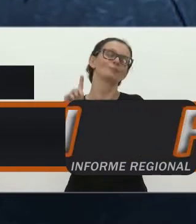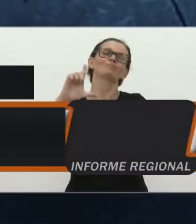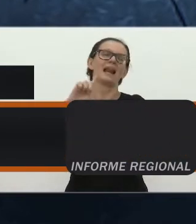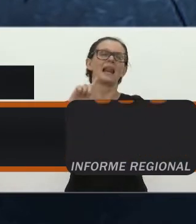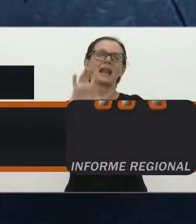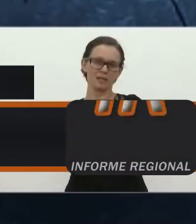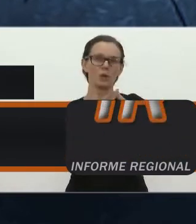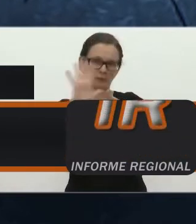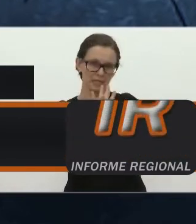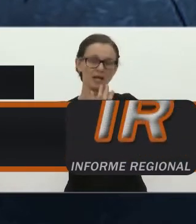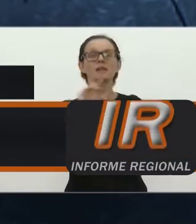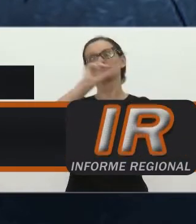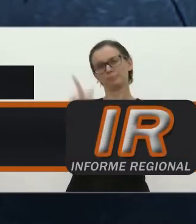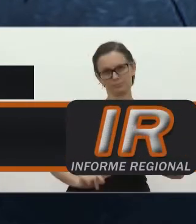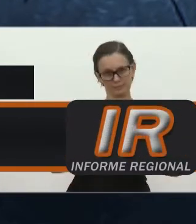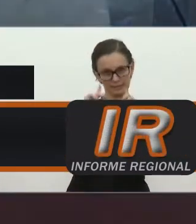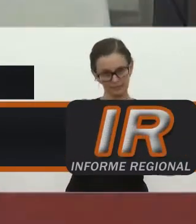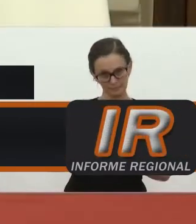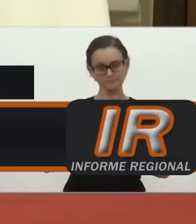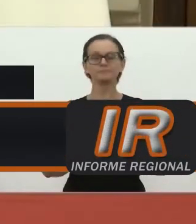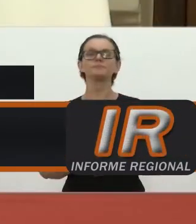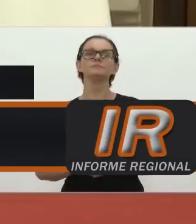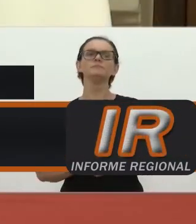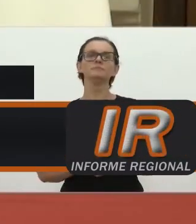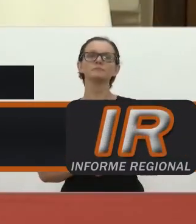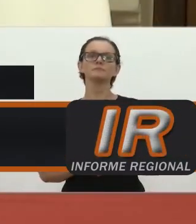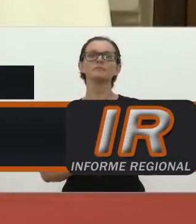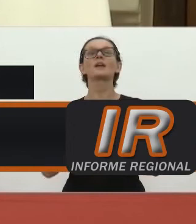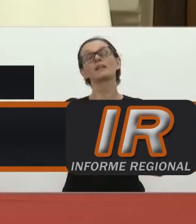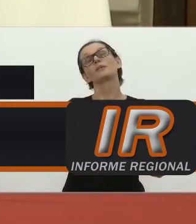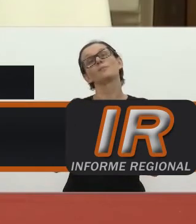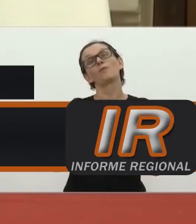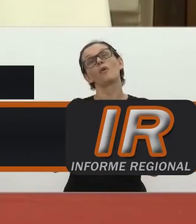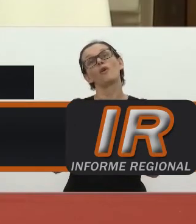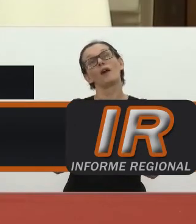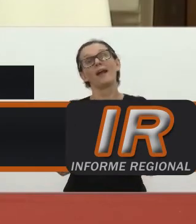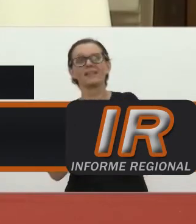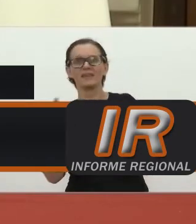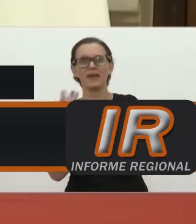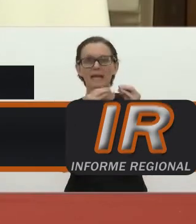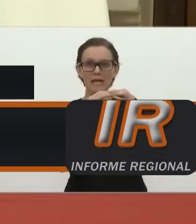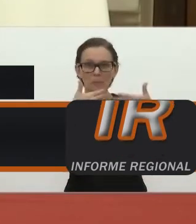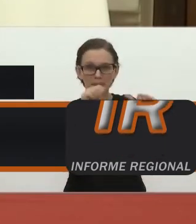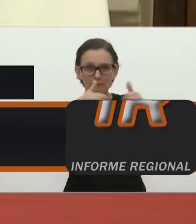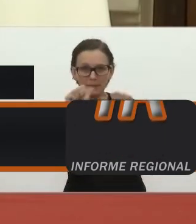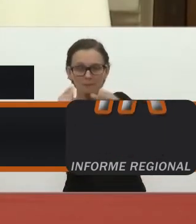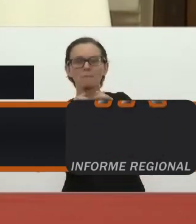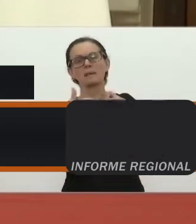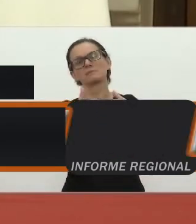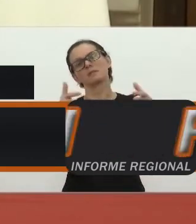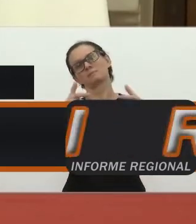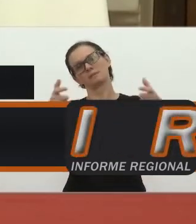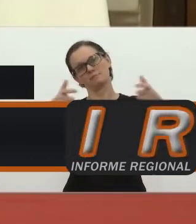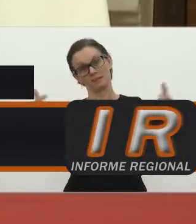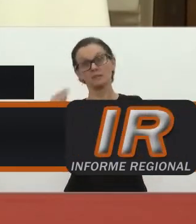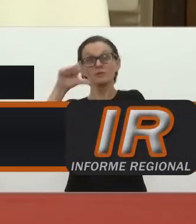y a nivel nacional. Ha tenido un levantamiento en el número de casos de las últimas semanas, y en la ciudad de Santa